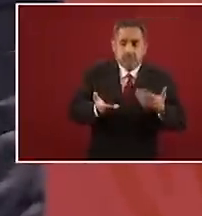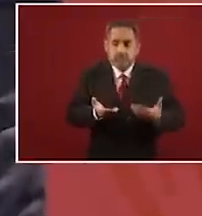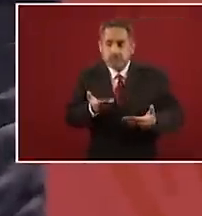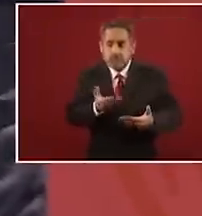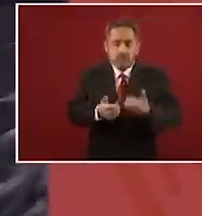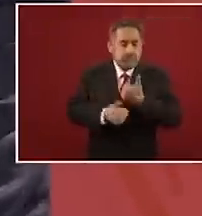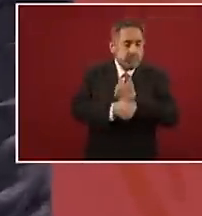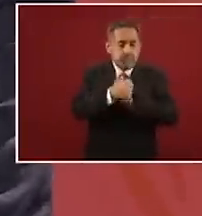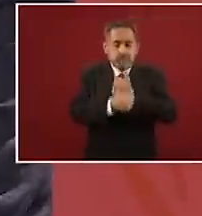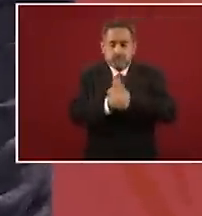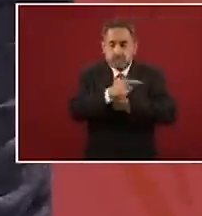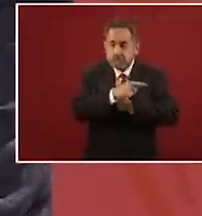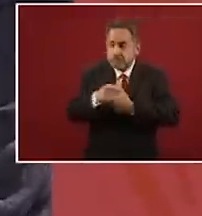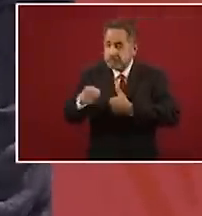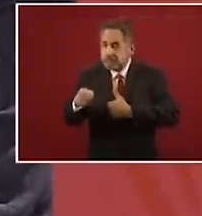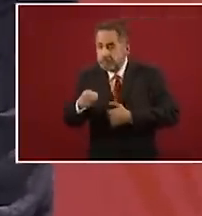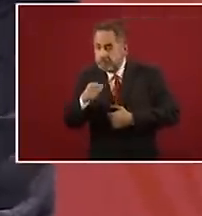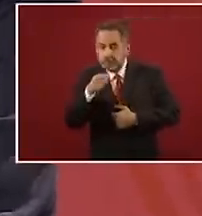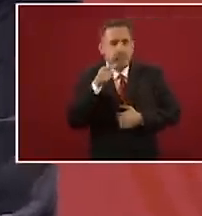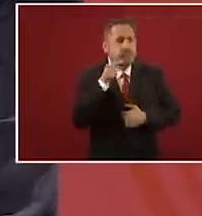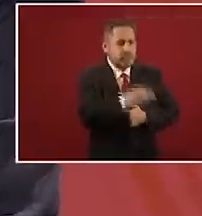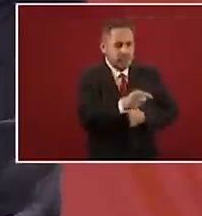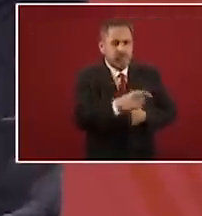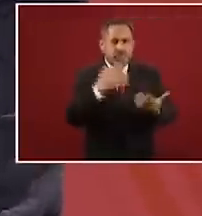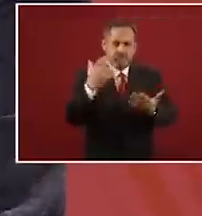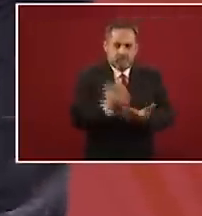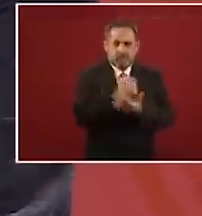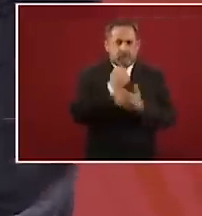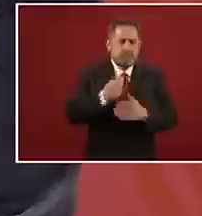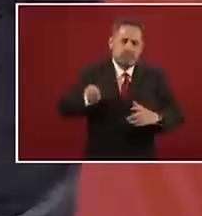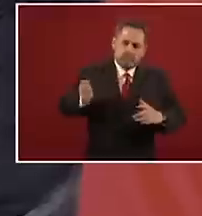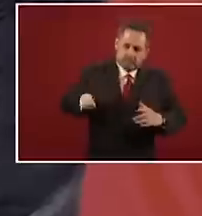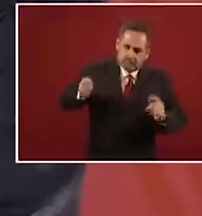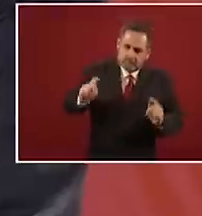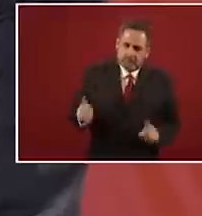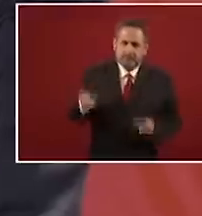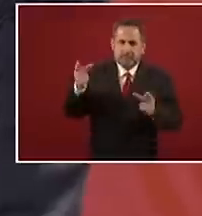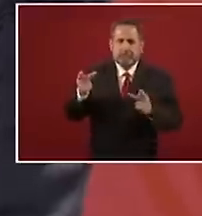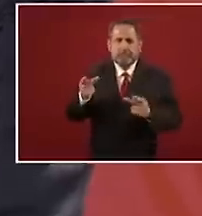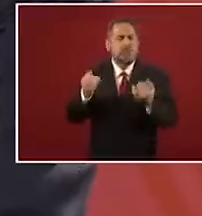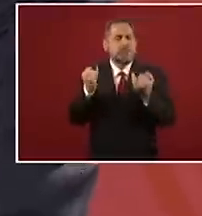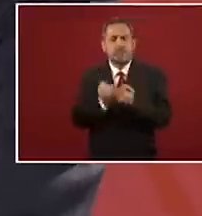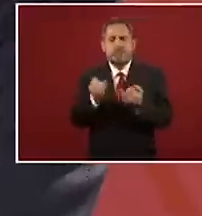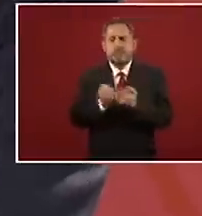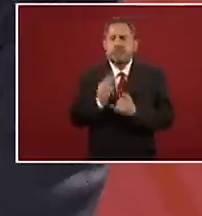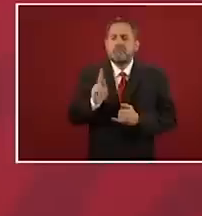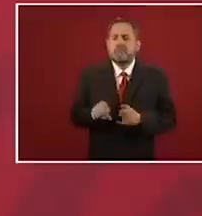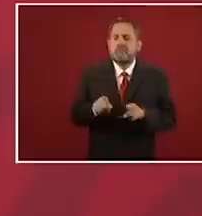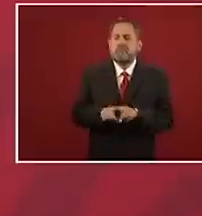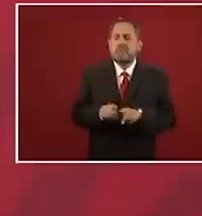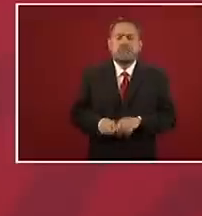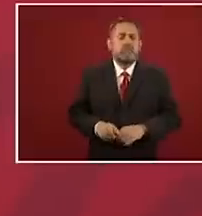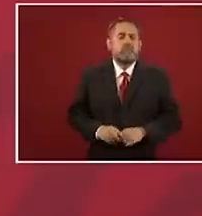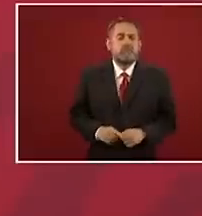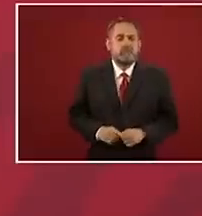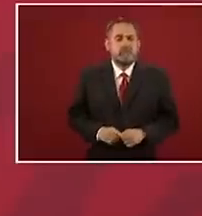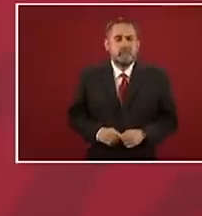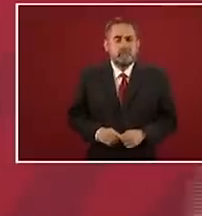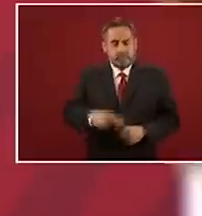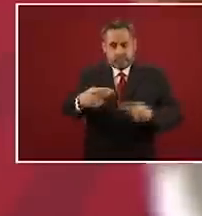alta pues es la que te queda con el bien. Va a ser igual, exactamente.